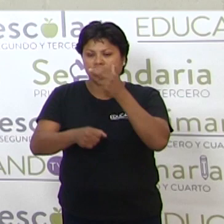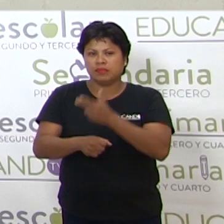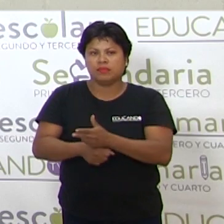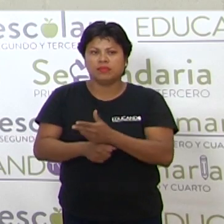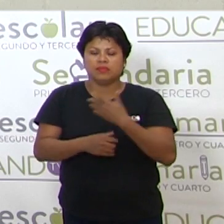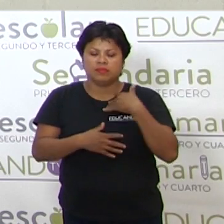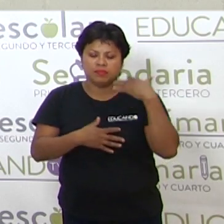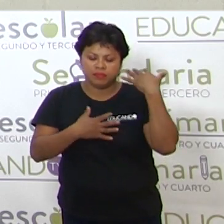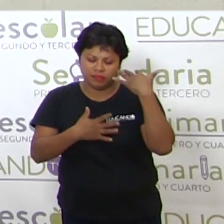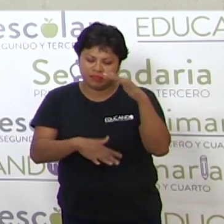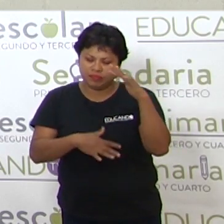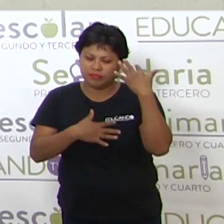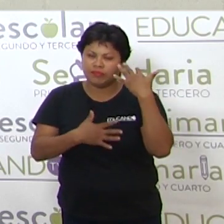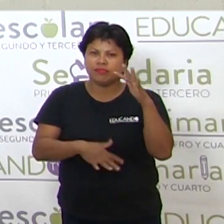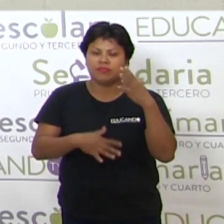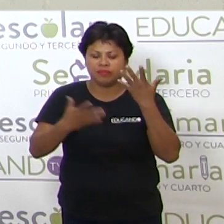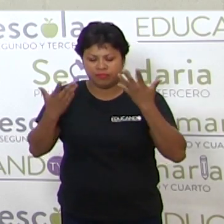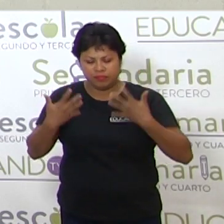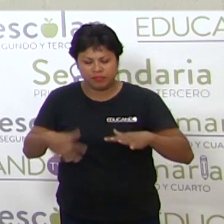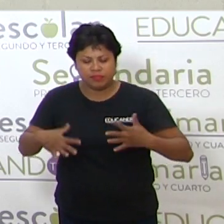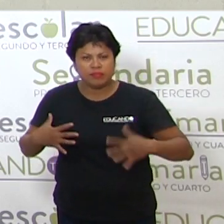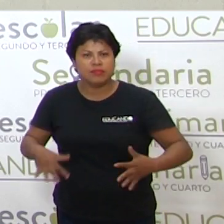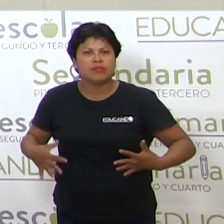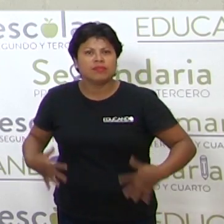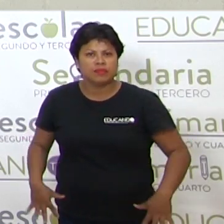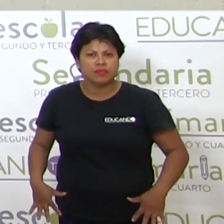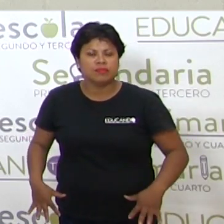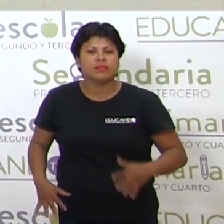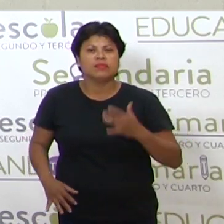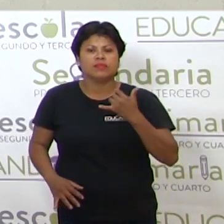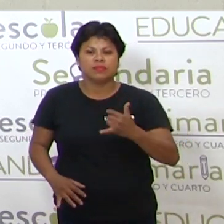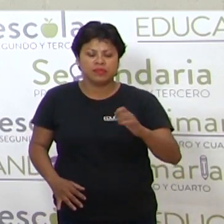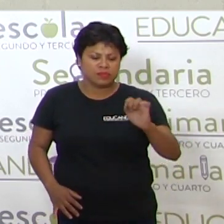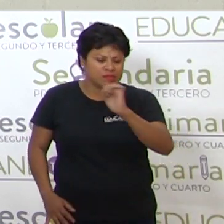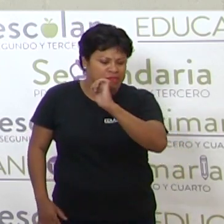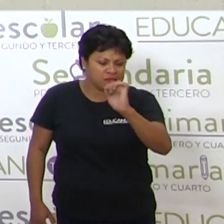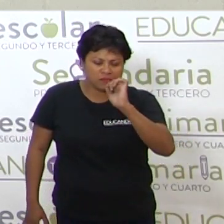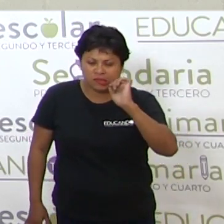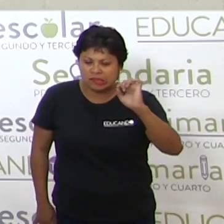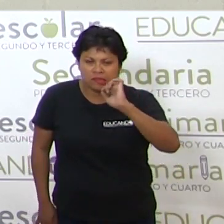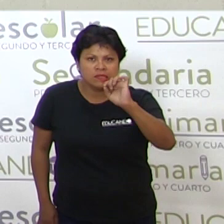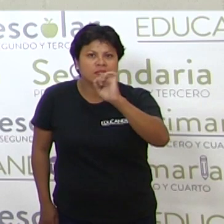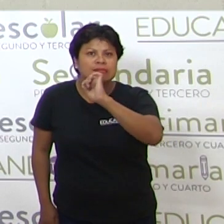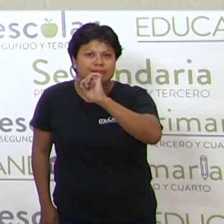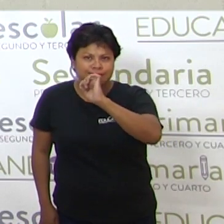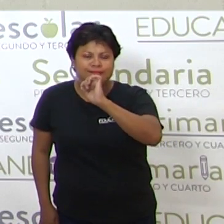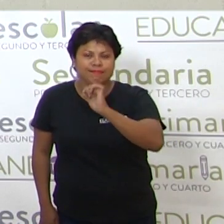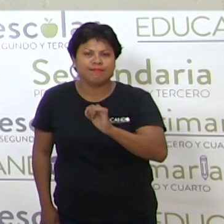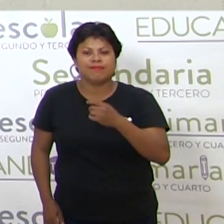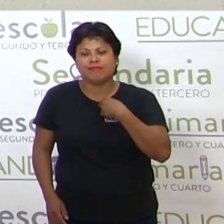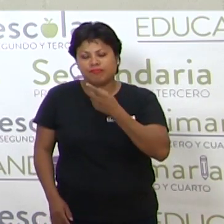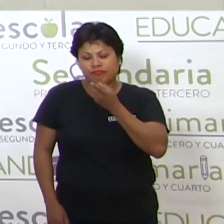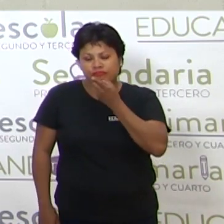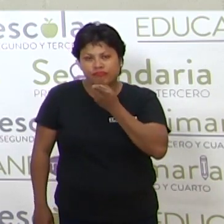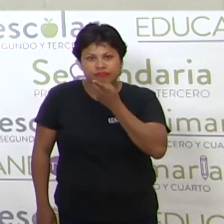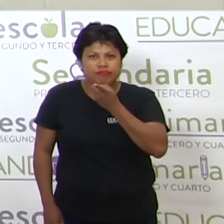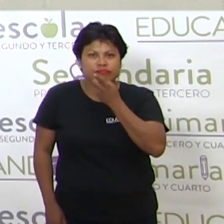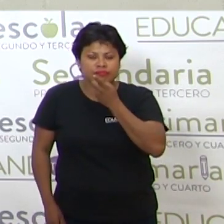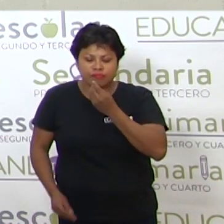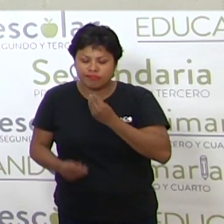bañé me vestí y me cepille los dientes desayuné